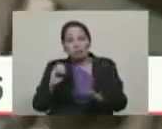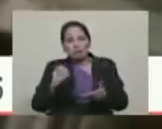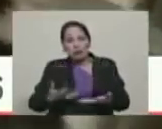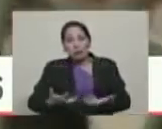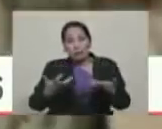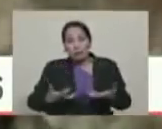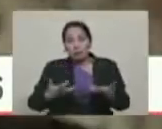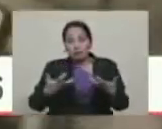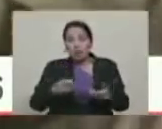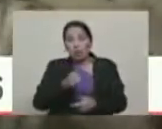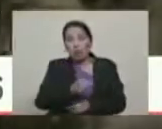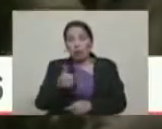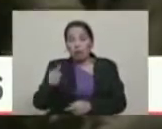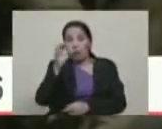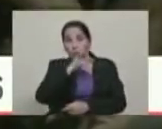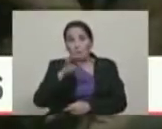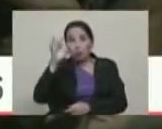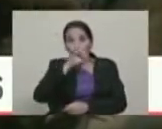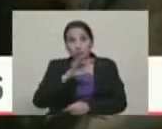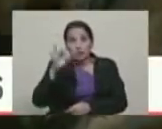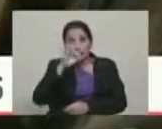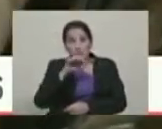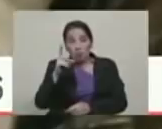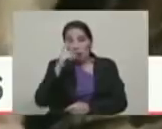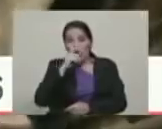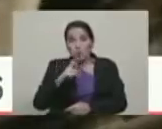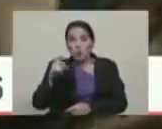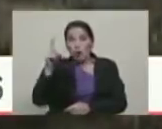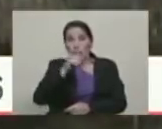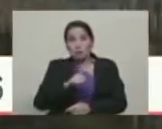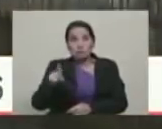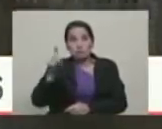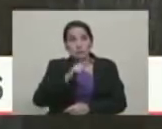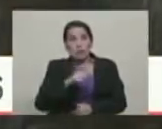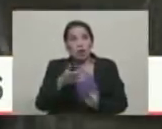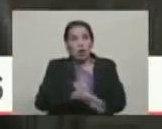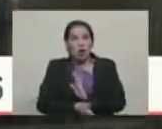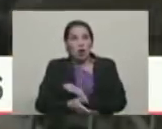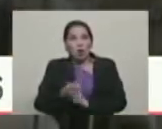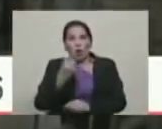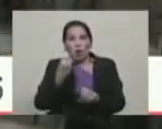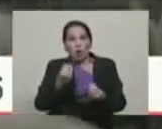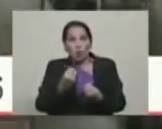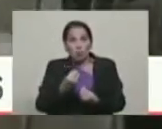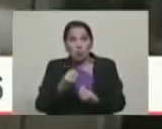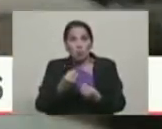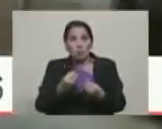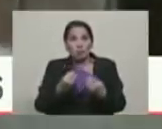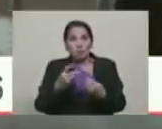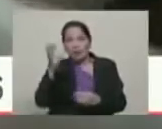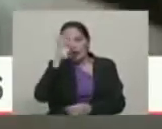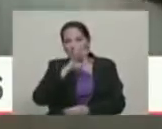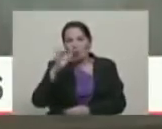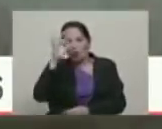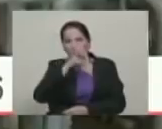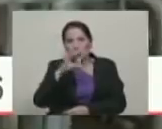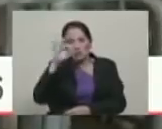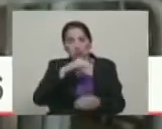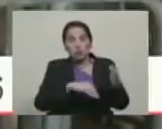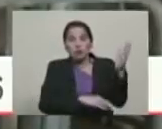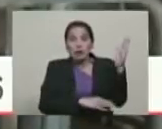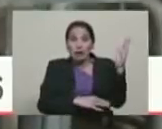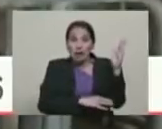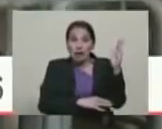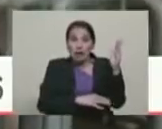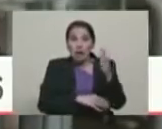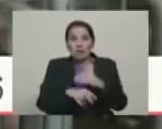y 79.800 toneladas anual en canal. El rebaño específicamente del porcino del Estado Lara es